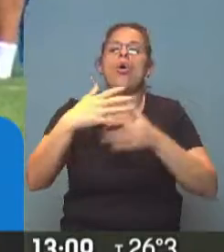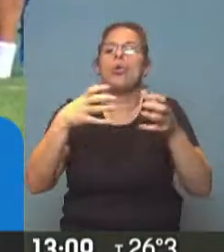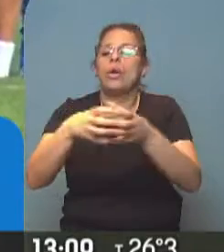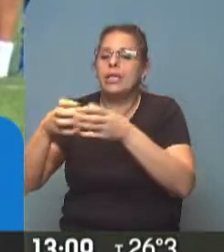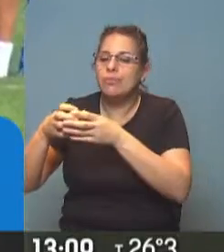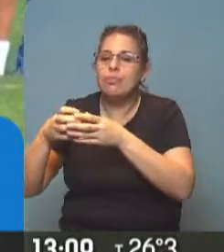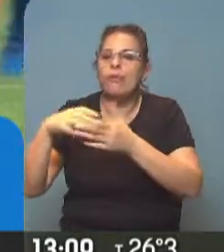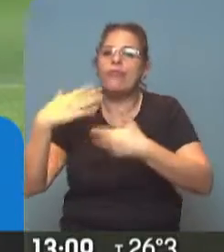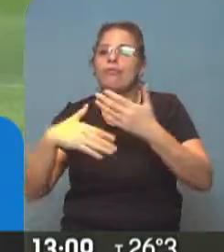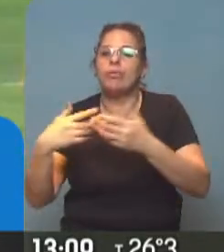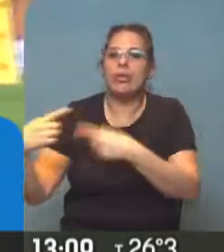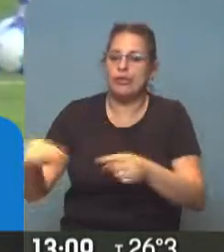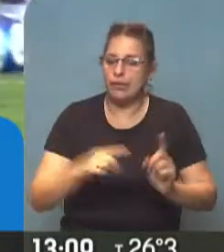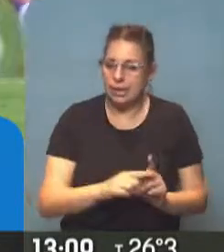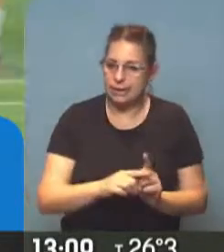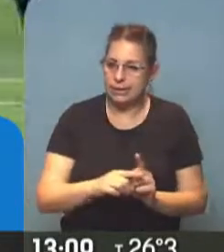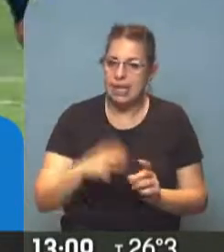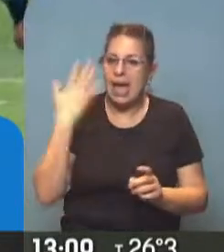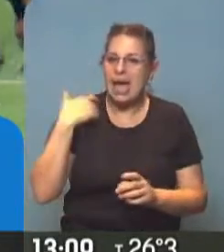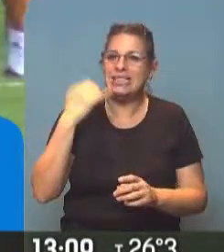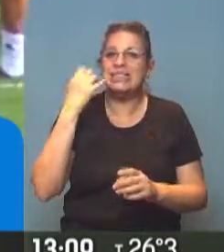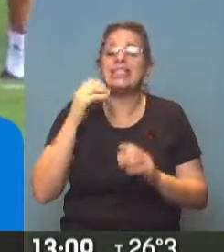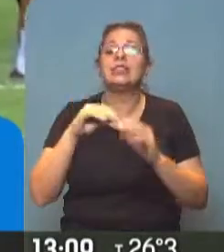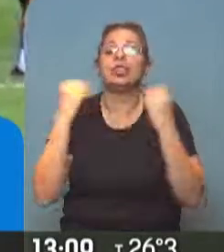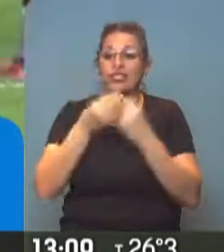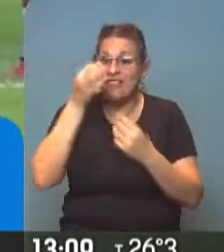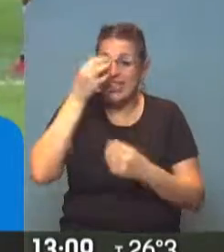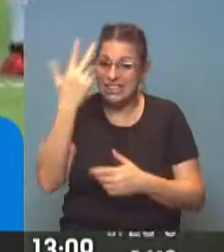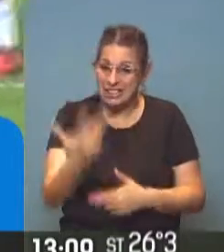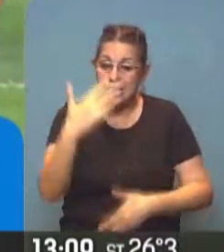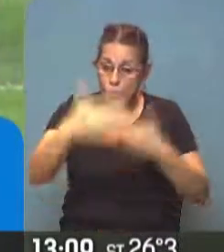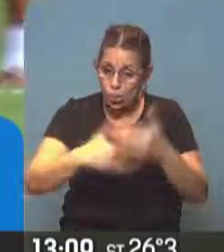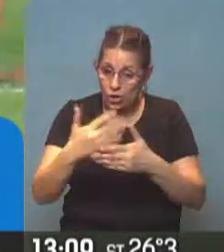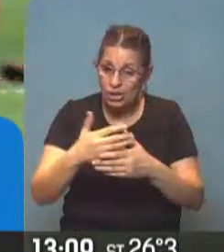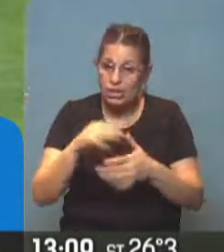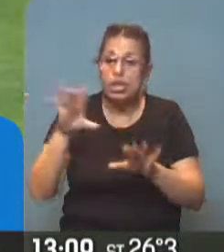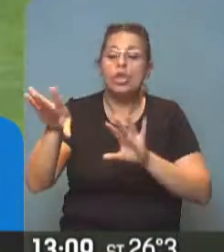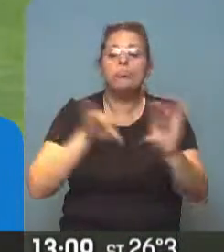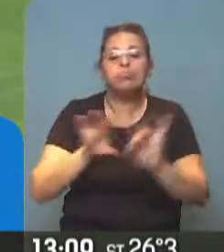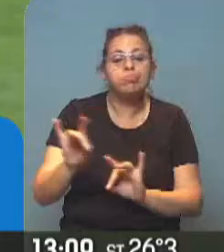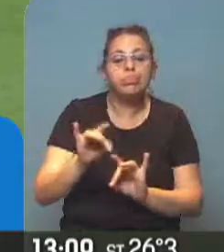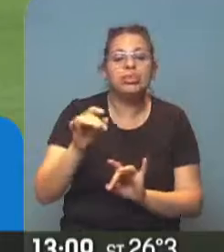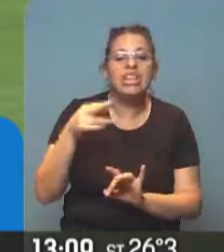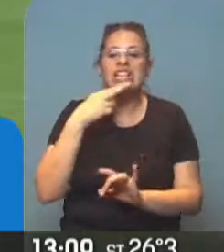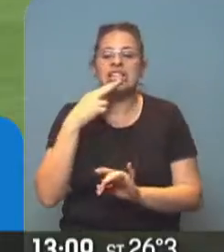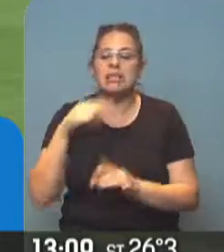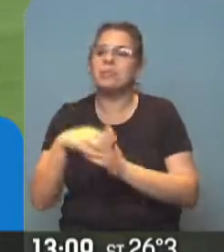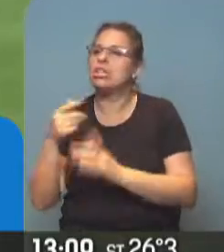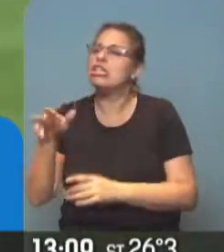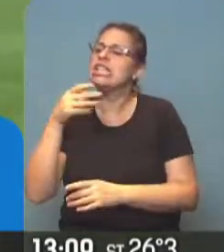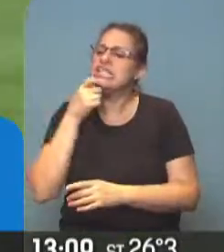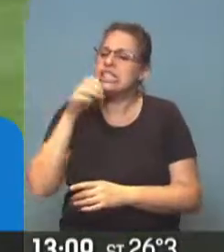utilizó 17 de los 23 futbolistas que se encuentran convocados. Usted dice, bueno, si los convocó a los 23, ¿por